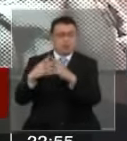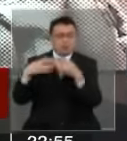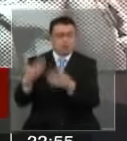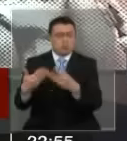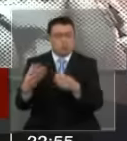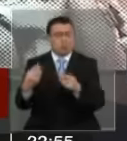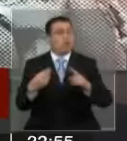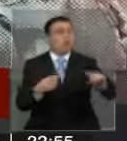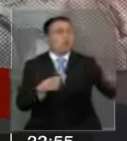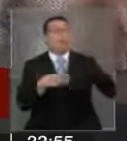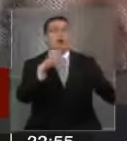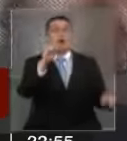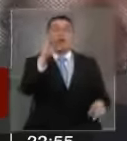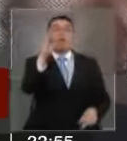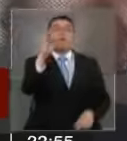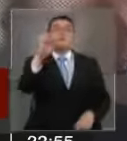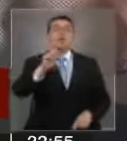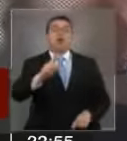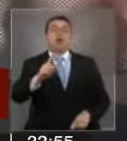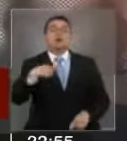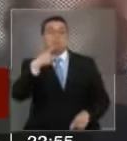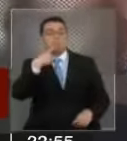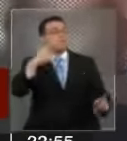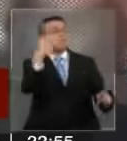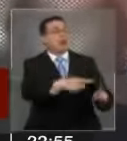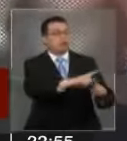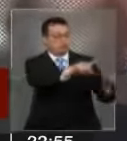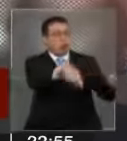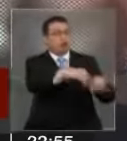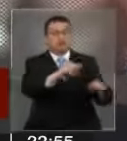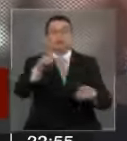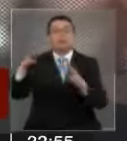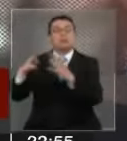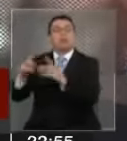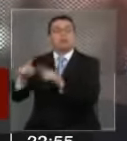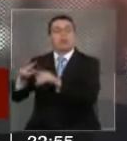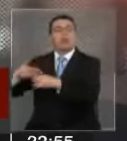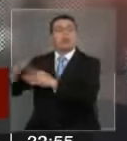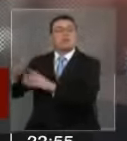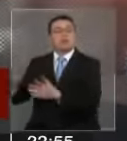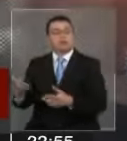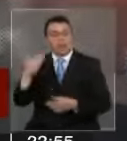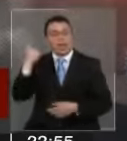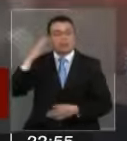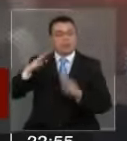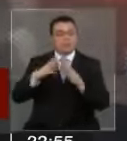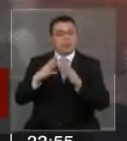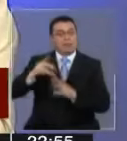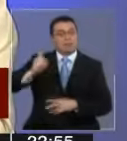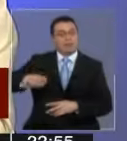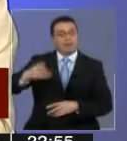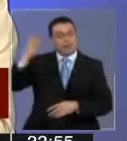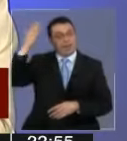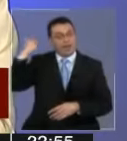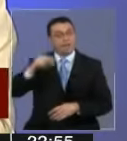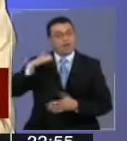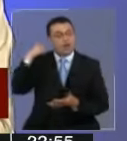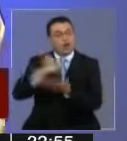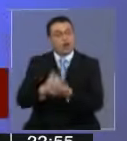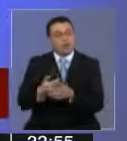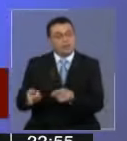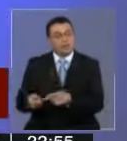efectivamente ajustados, cuáles excepciones pueden tener una racionalidad y cuáles son sencillamente cosas que quedaron de la dictadura? Es que Daniel, hay una cosa que es muy importante que tú estás señalando